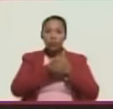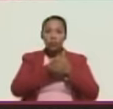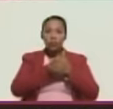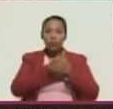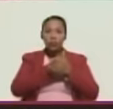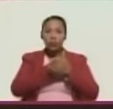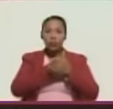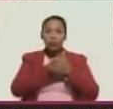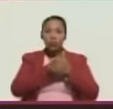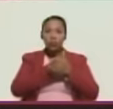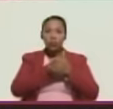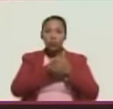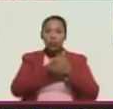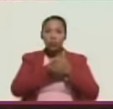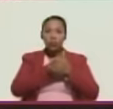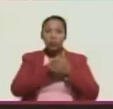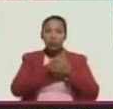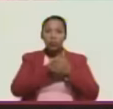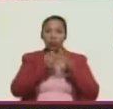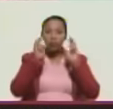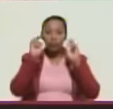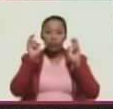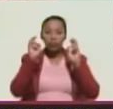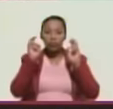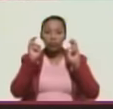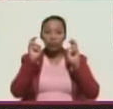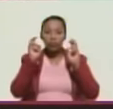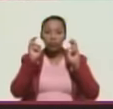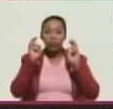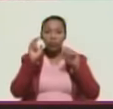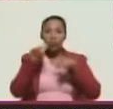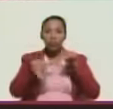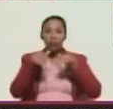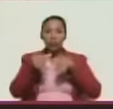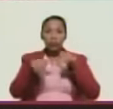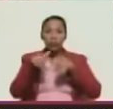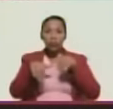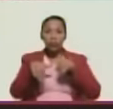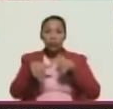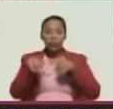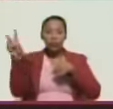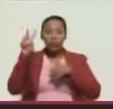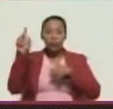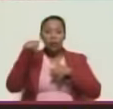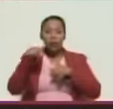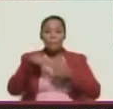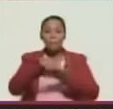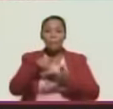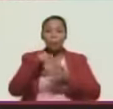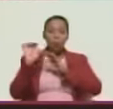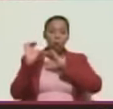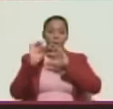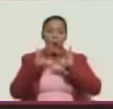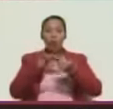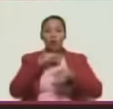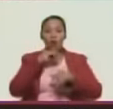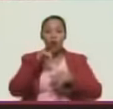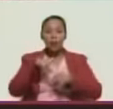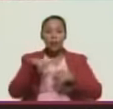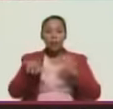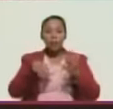más electoral con ustedes venezolanos venezolanas que están participando masivamente en esta